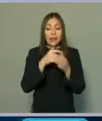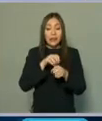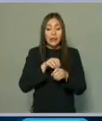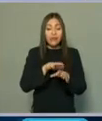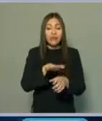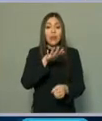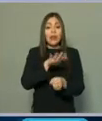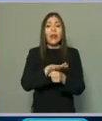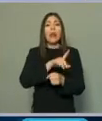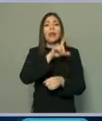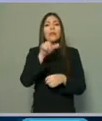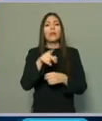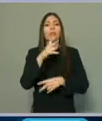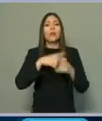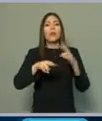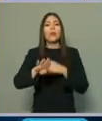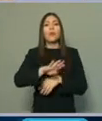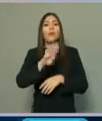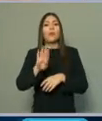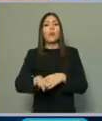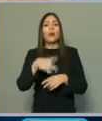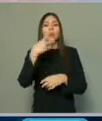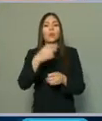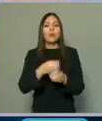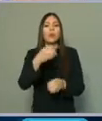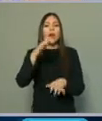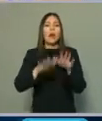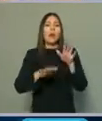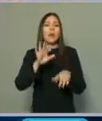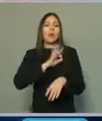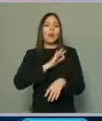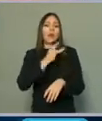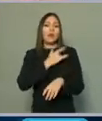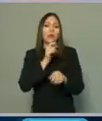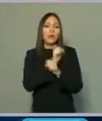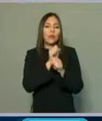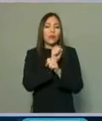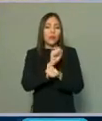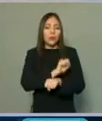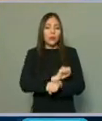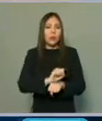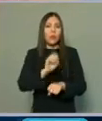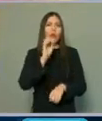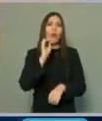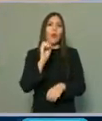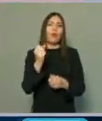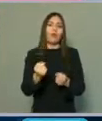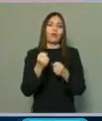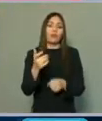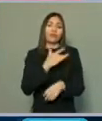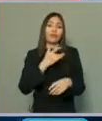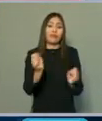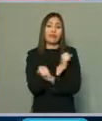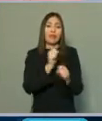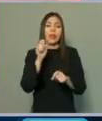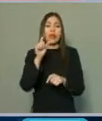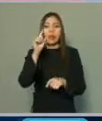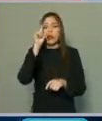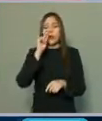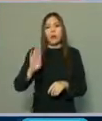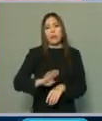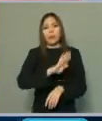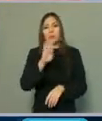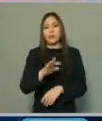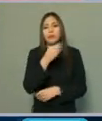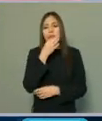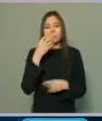el infarto al miocardio, que puede ser infarto pequeño o un gran infarto que lleve a la muerte en pocas horas al